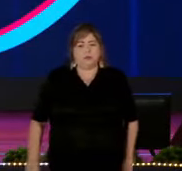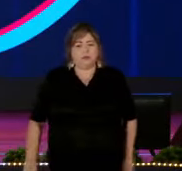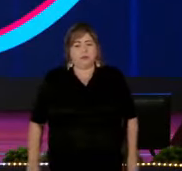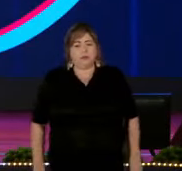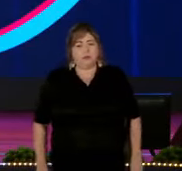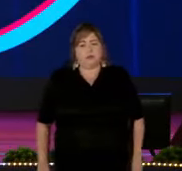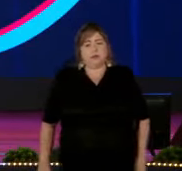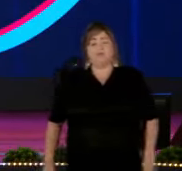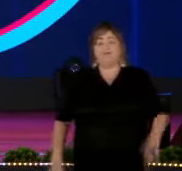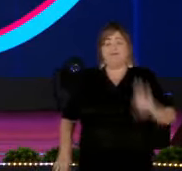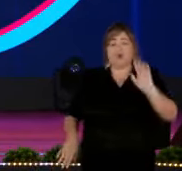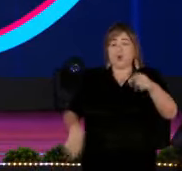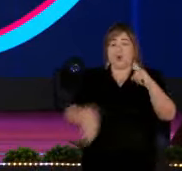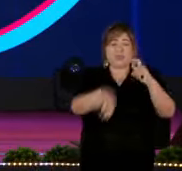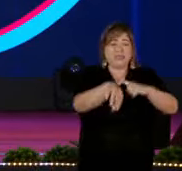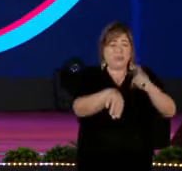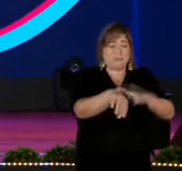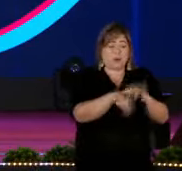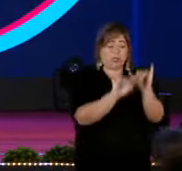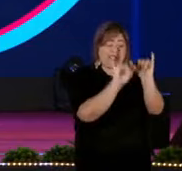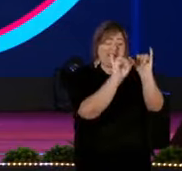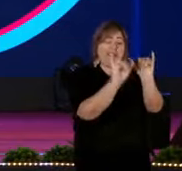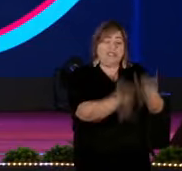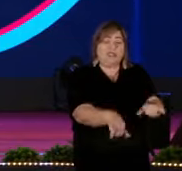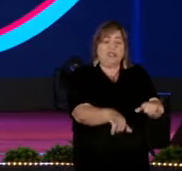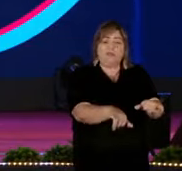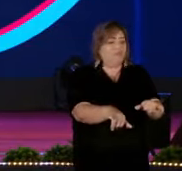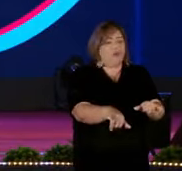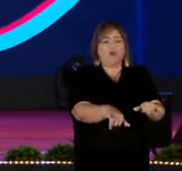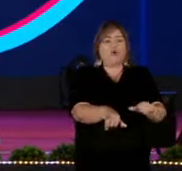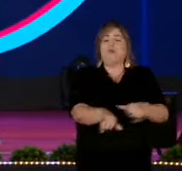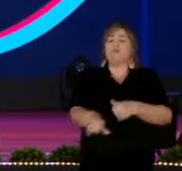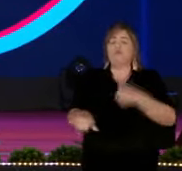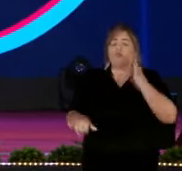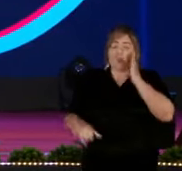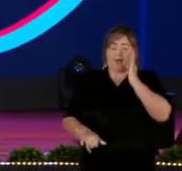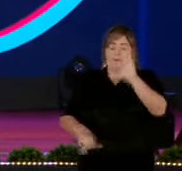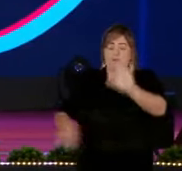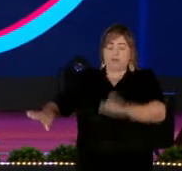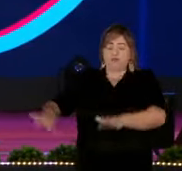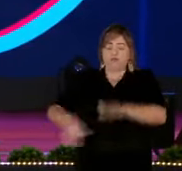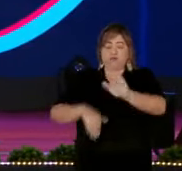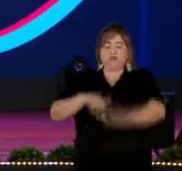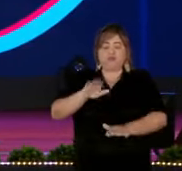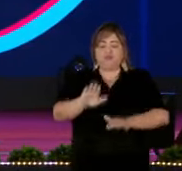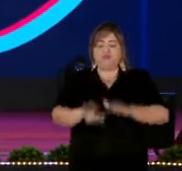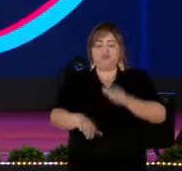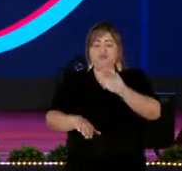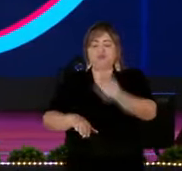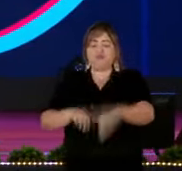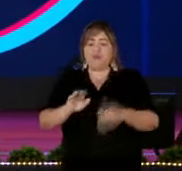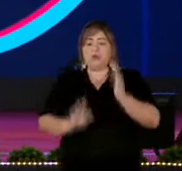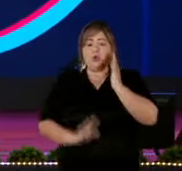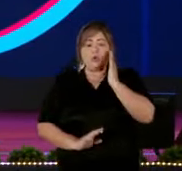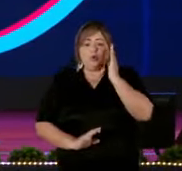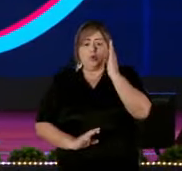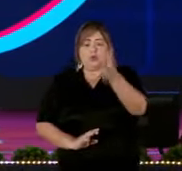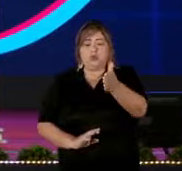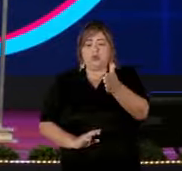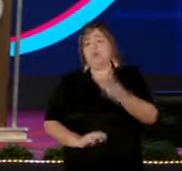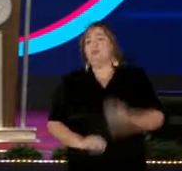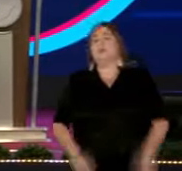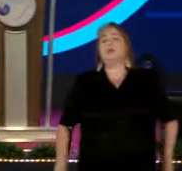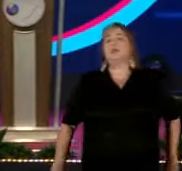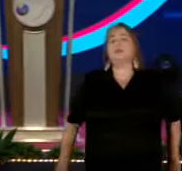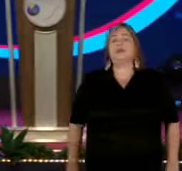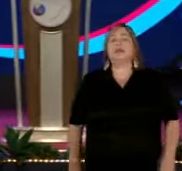No es tiempo de quedarse quieto. Es tiempo de movernos. Es tiempo de avanzar. Es el tiempo. El Señor, ¿sabe cómo